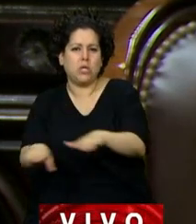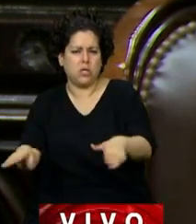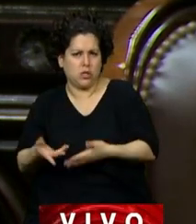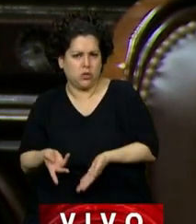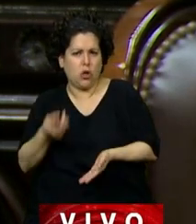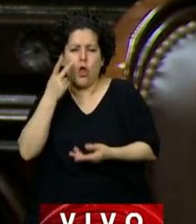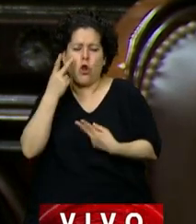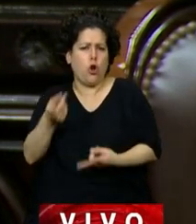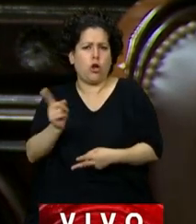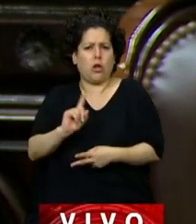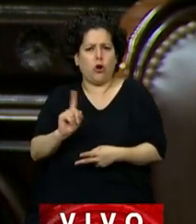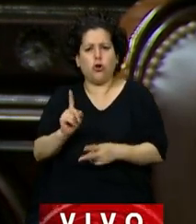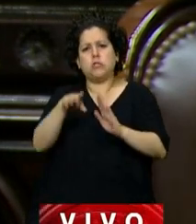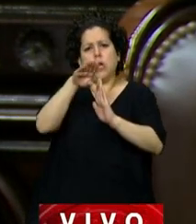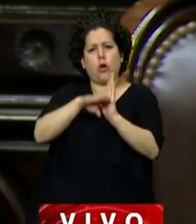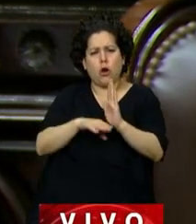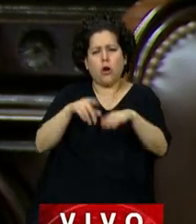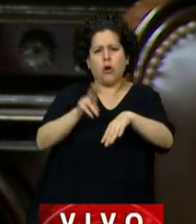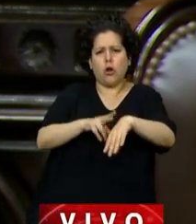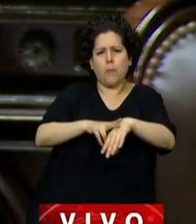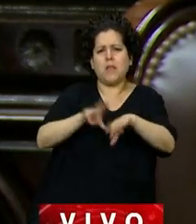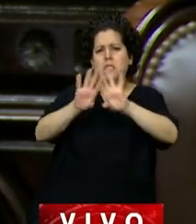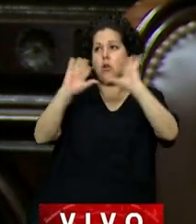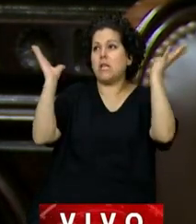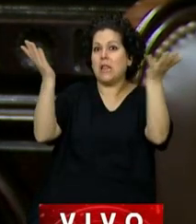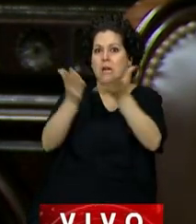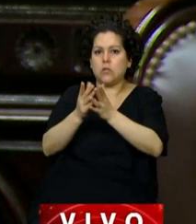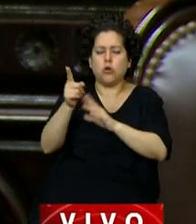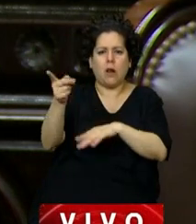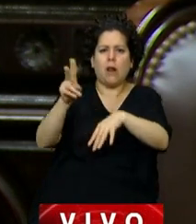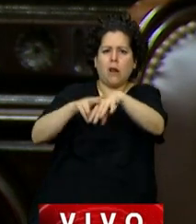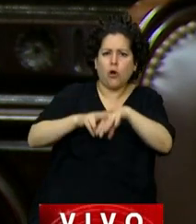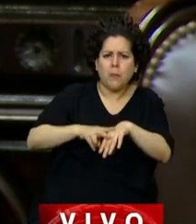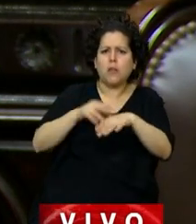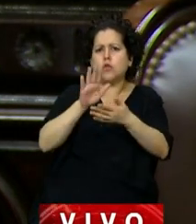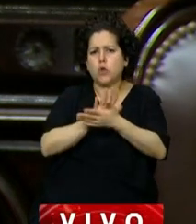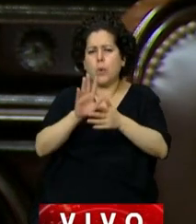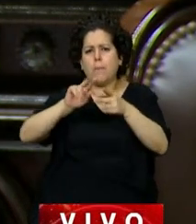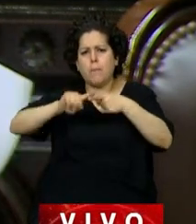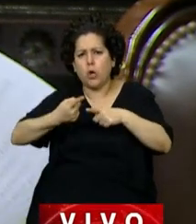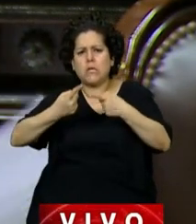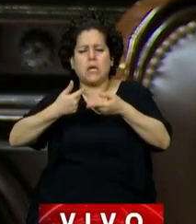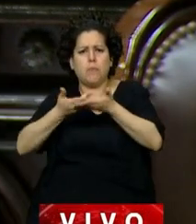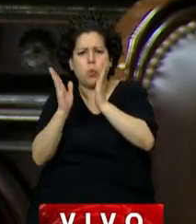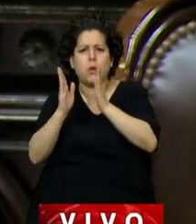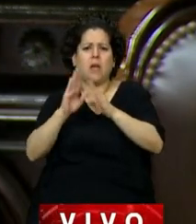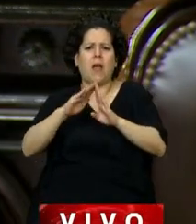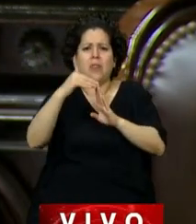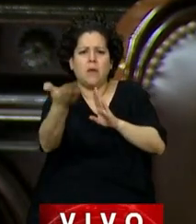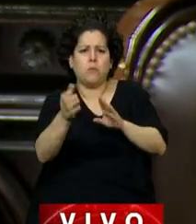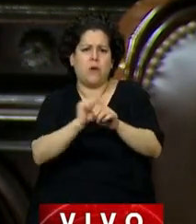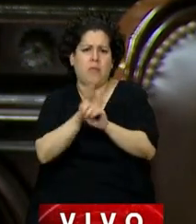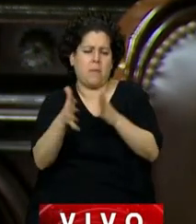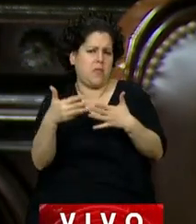las recomendaciones de los organismos nacionales e internacionales sobre las políticas públicas post-pandemia.